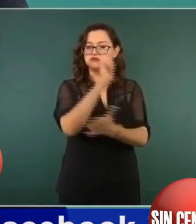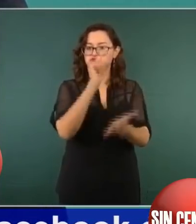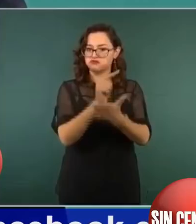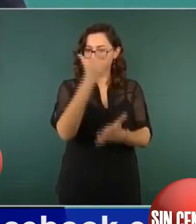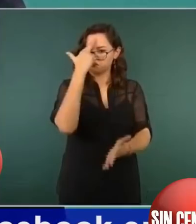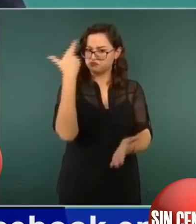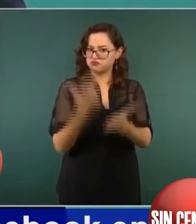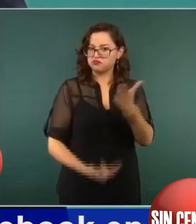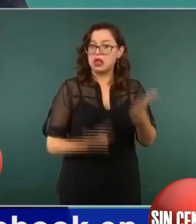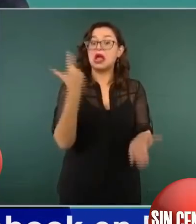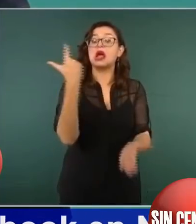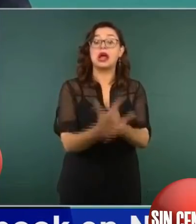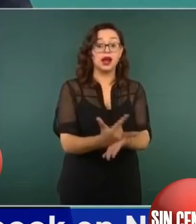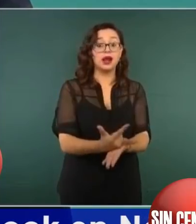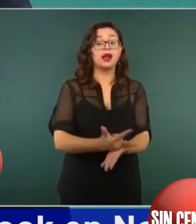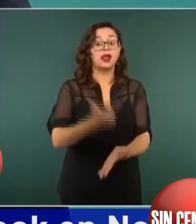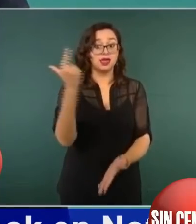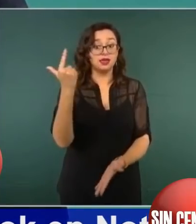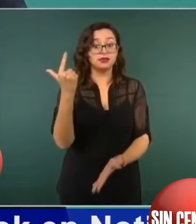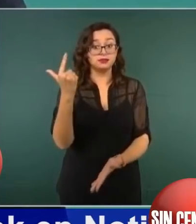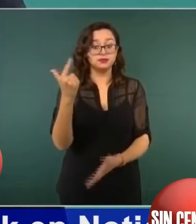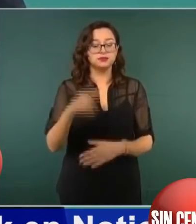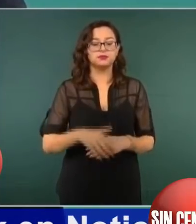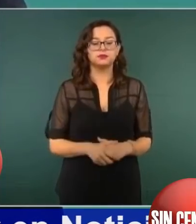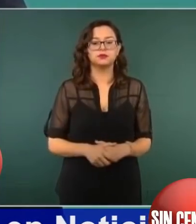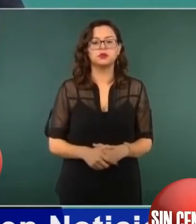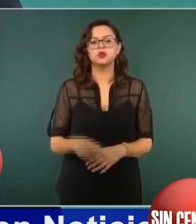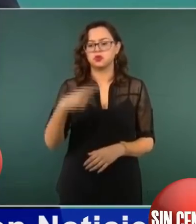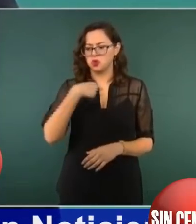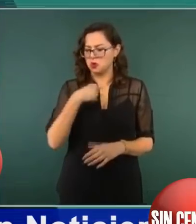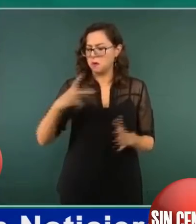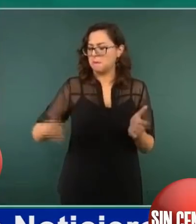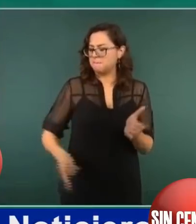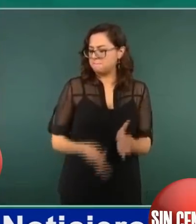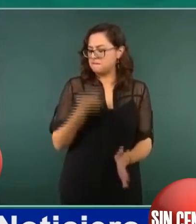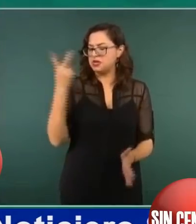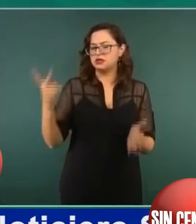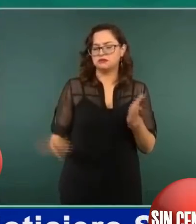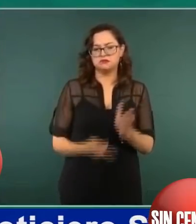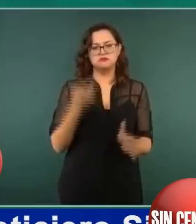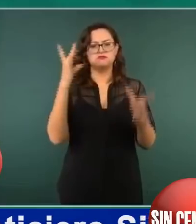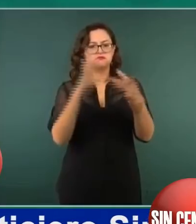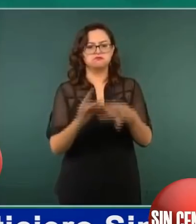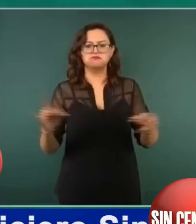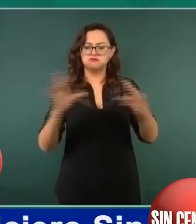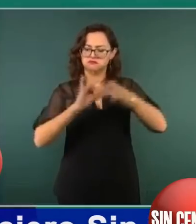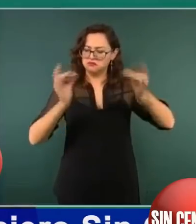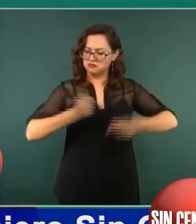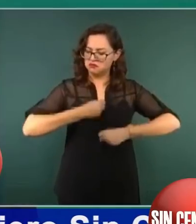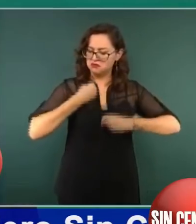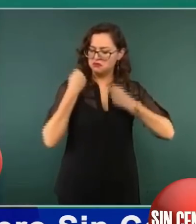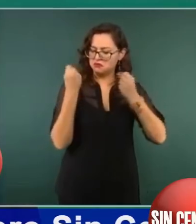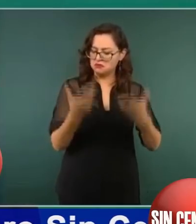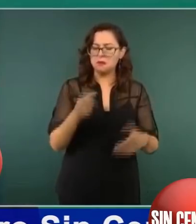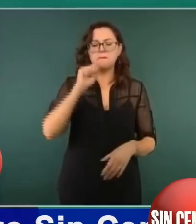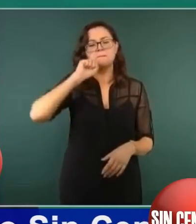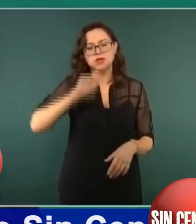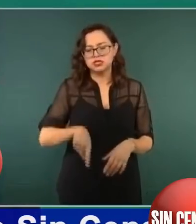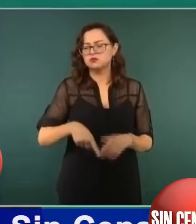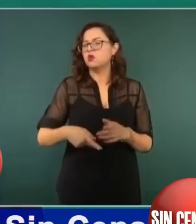Y yo lo he expresado, lo voy a seguir diciendo.